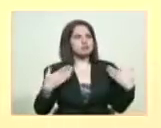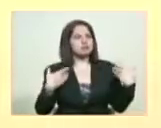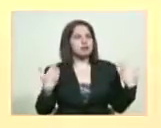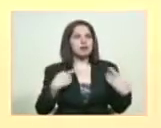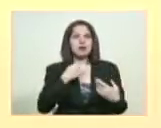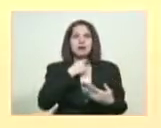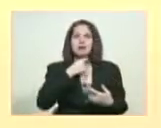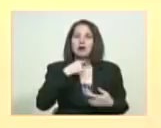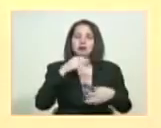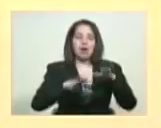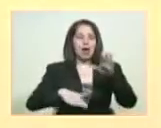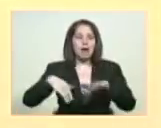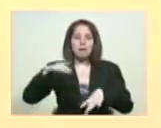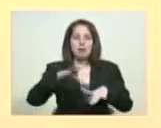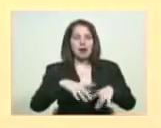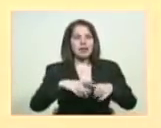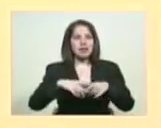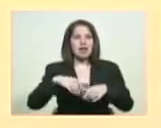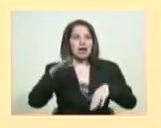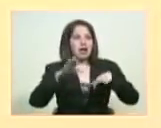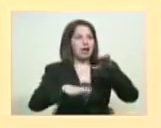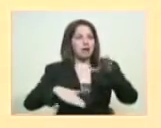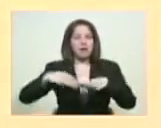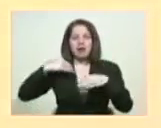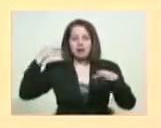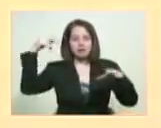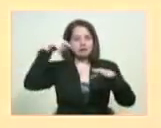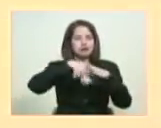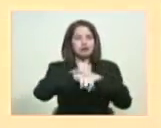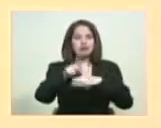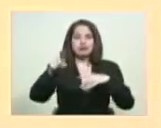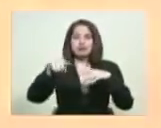Playa Pantaleta a echarme un baño.